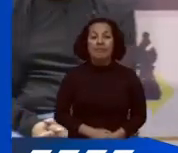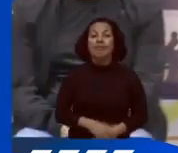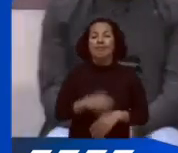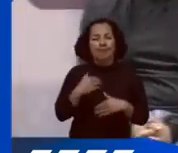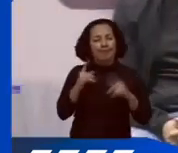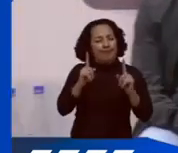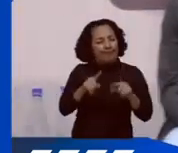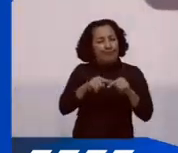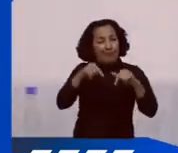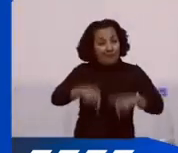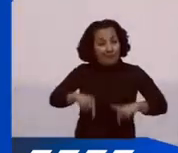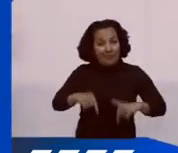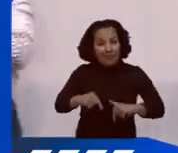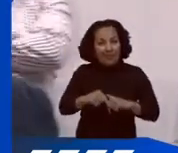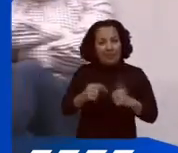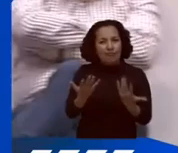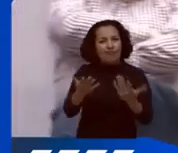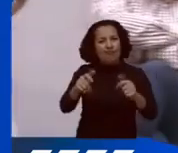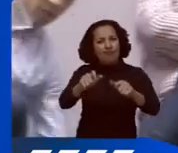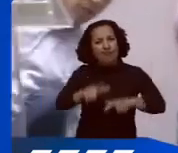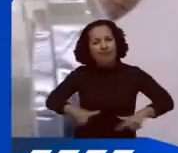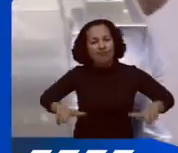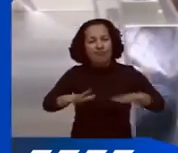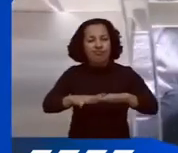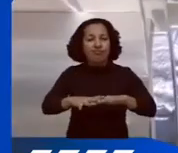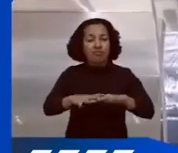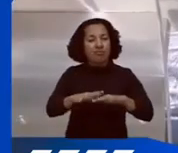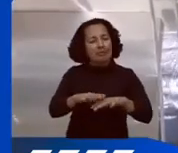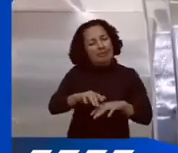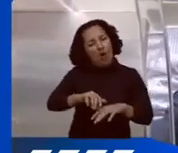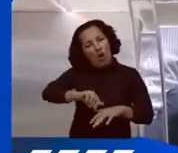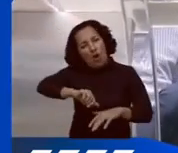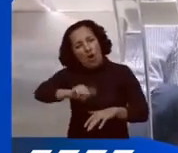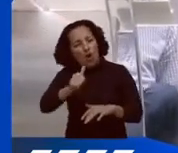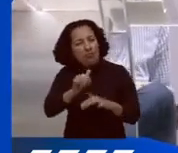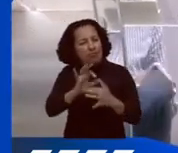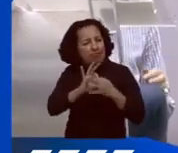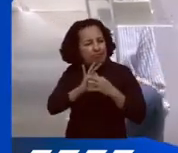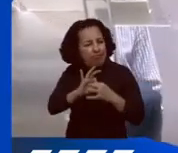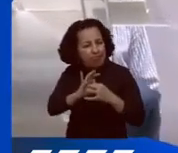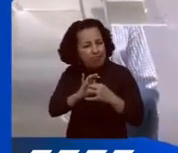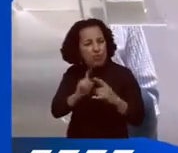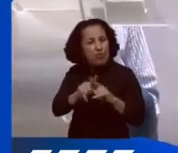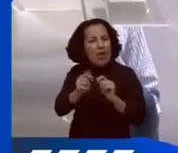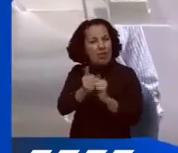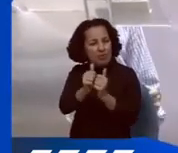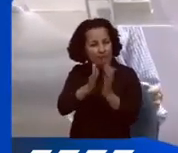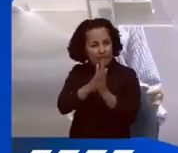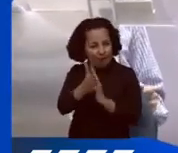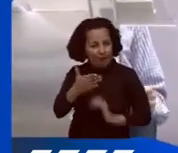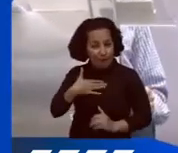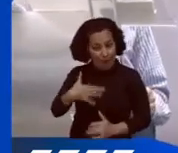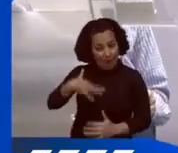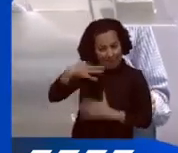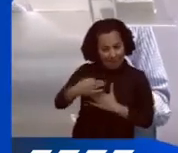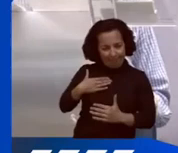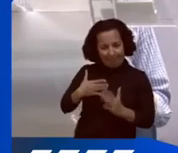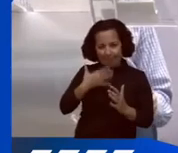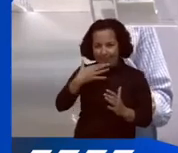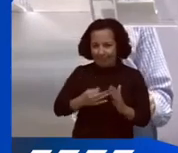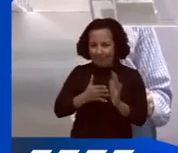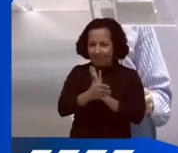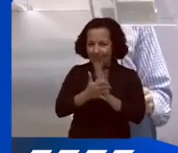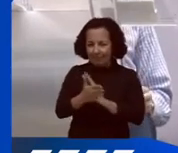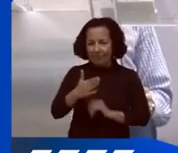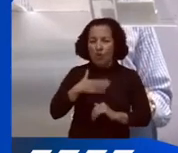También aquí hay otra fuerza del deporte, y les voy a contar una anécdota personal. El